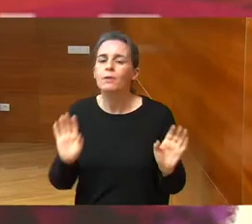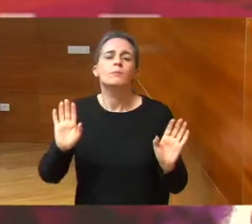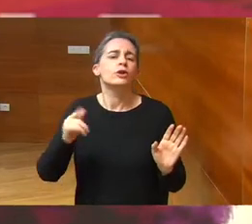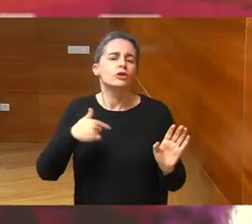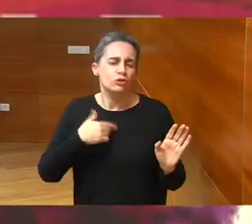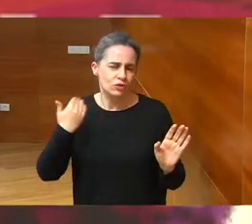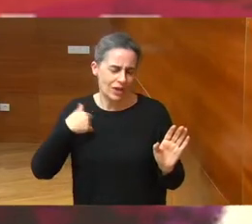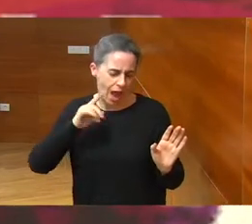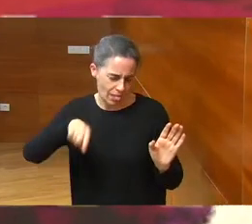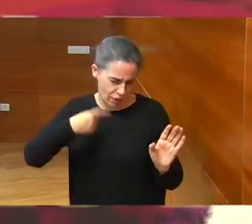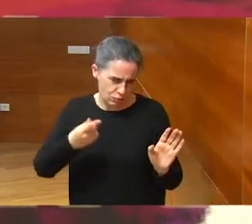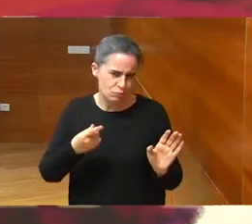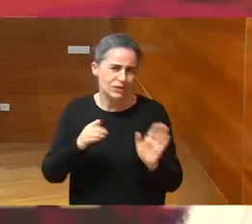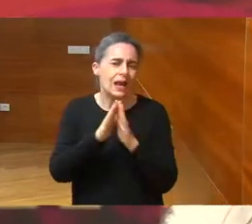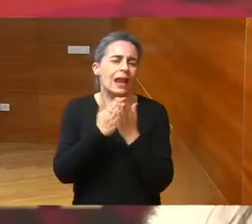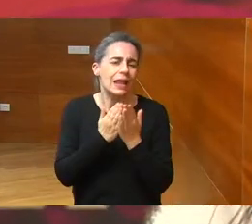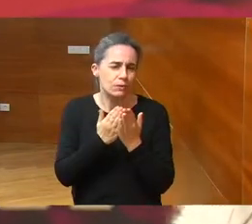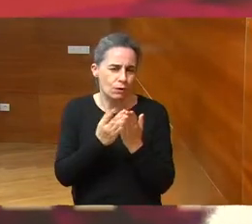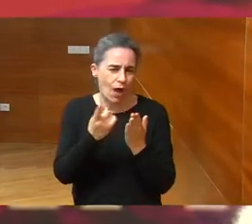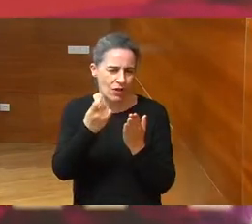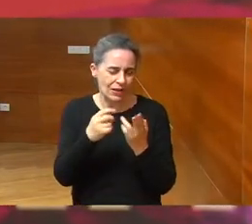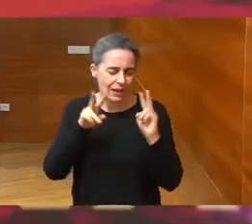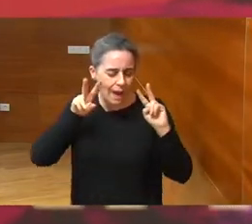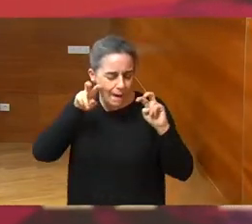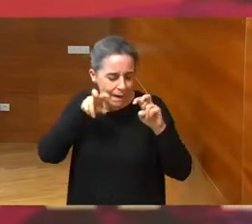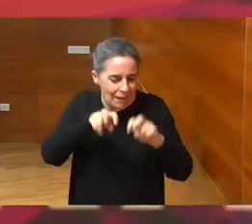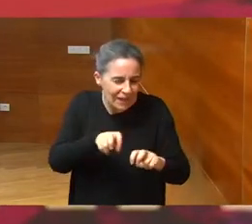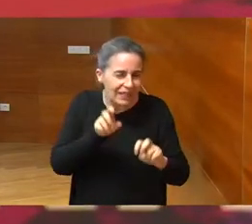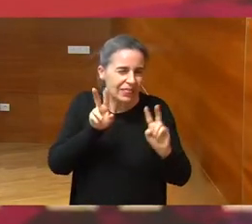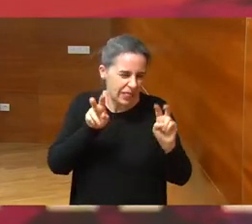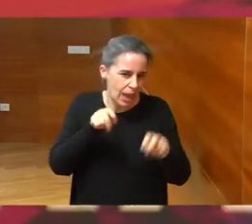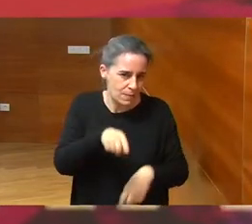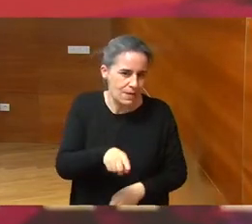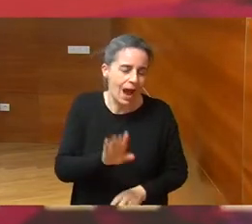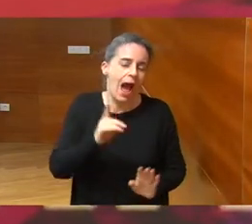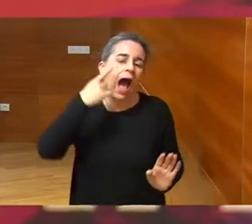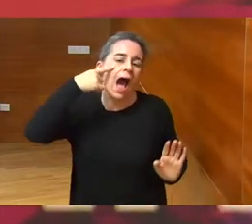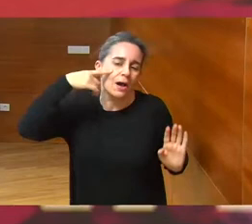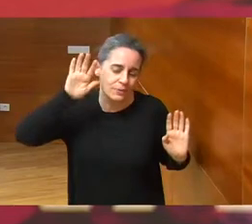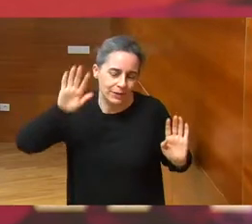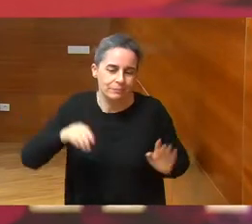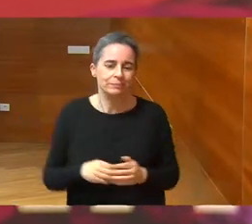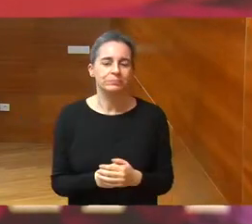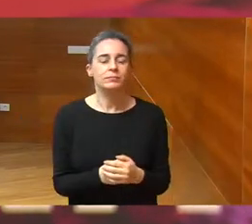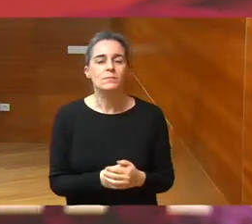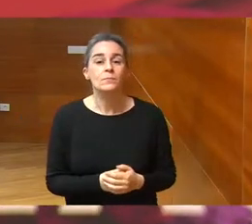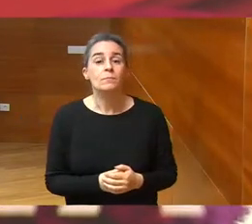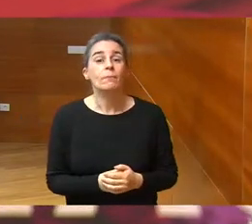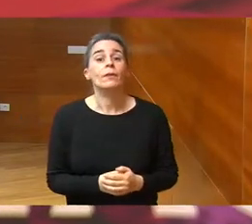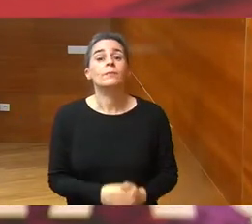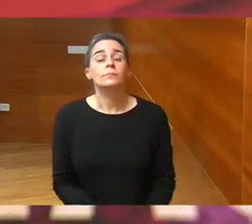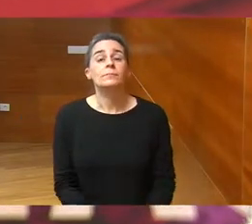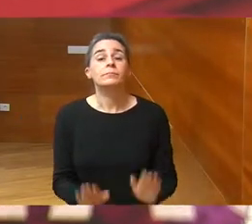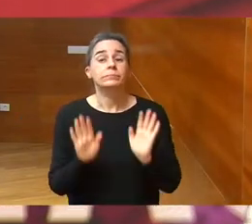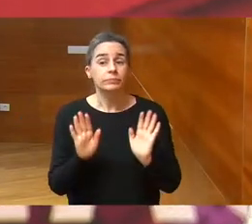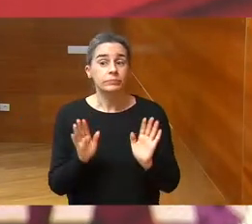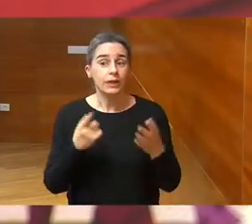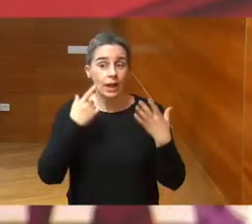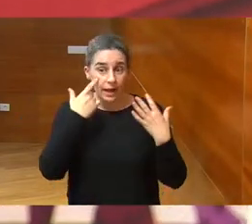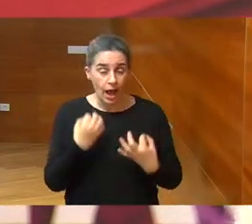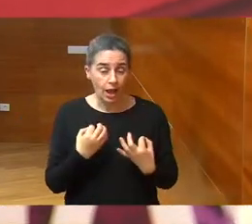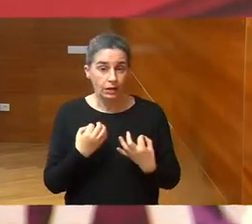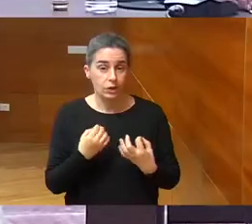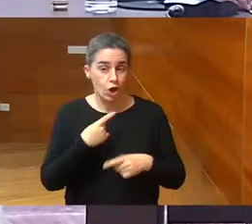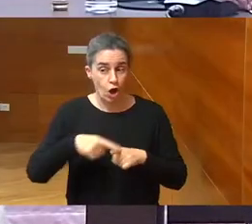metiéndome más a investigación Sí sí Bueno pero seguramente bueno de todos los hitos todo Que facía